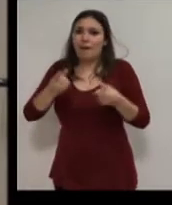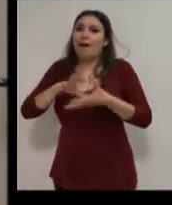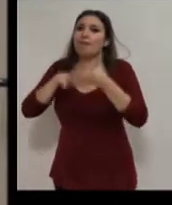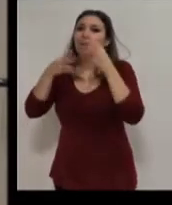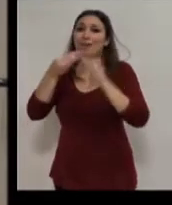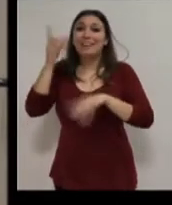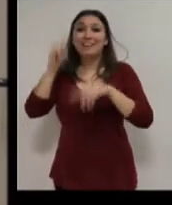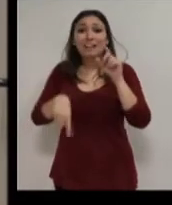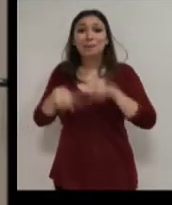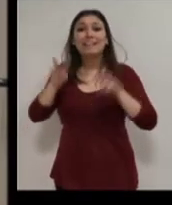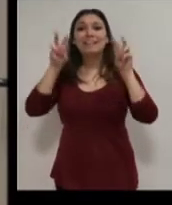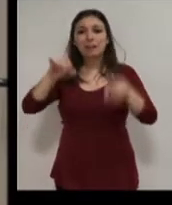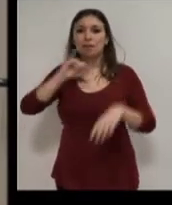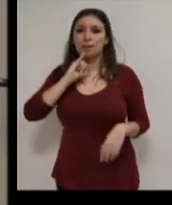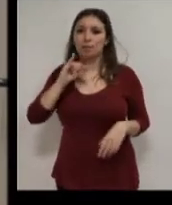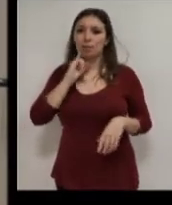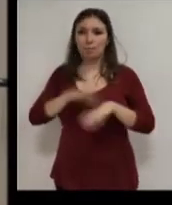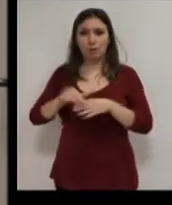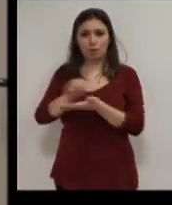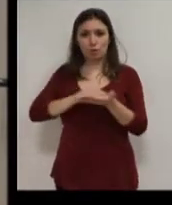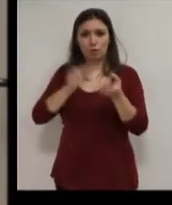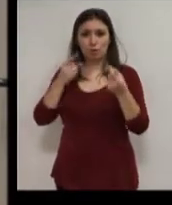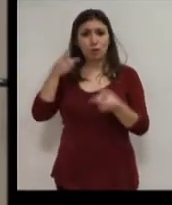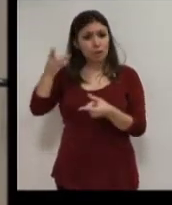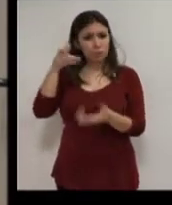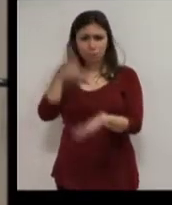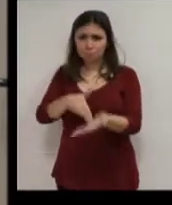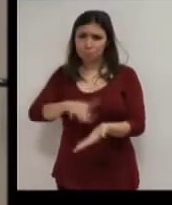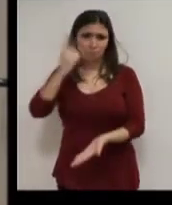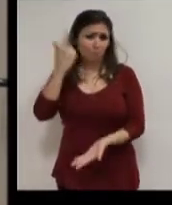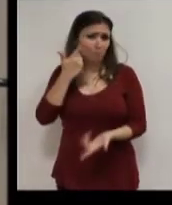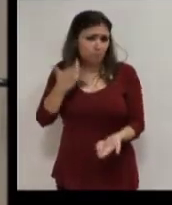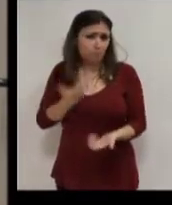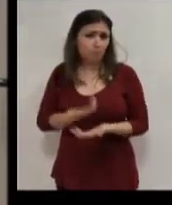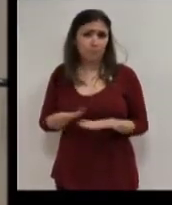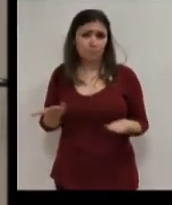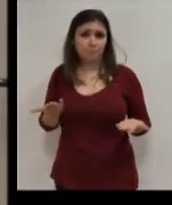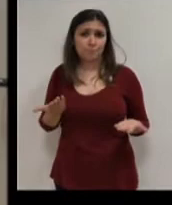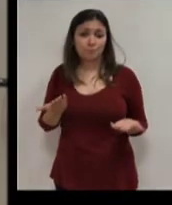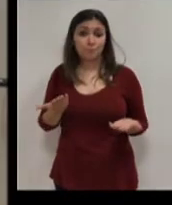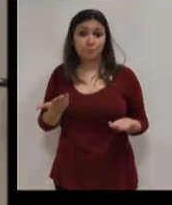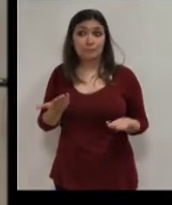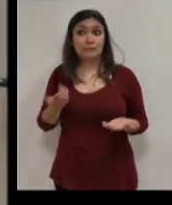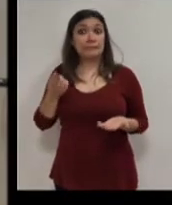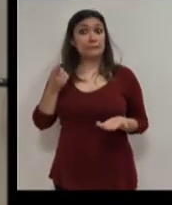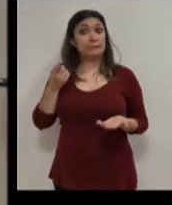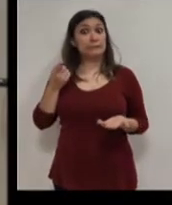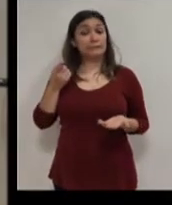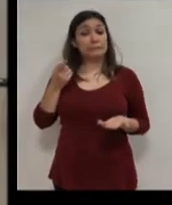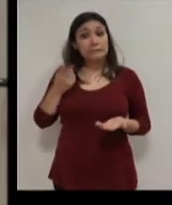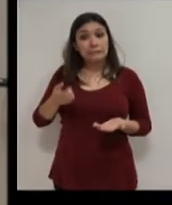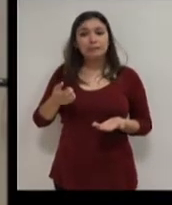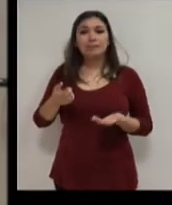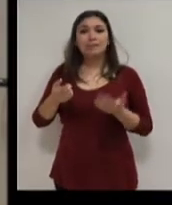esté adaptada a la problemática de los idiomas. Esto es una barrera clara y que